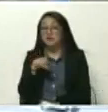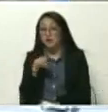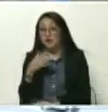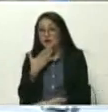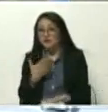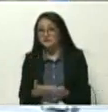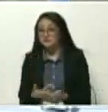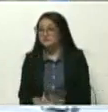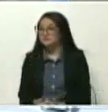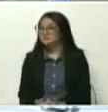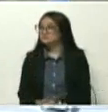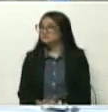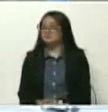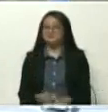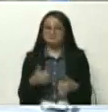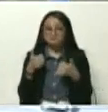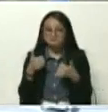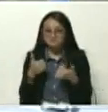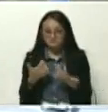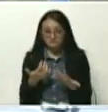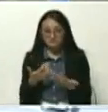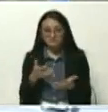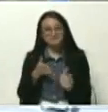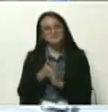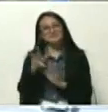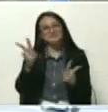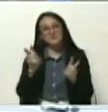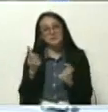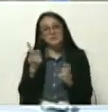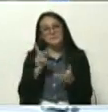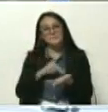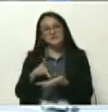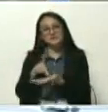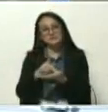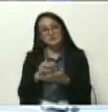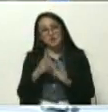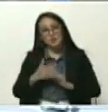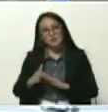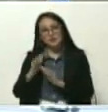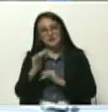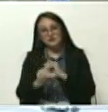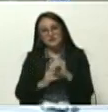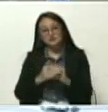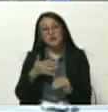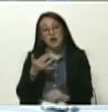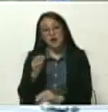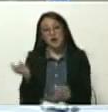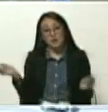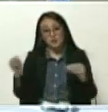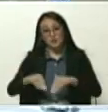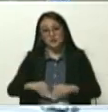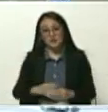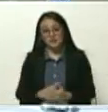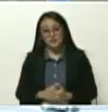Bien. Sobre la participación de la comunidad internacional hay un acuerdo.